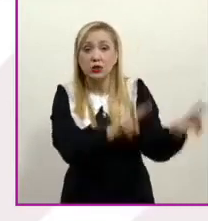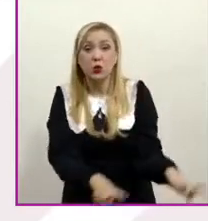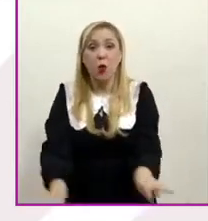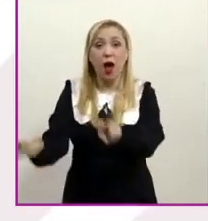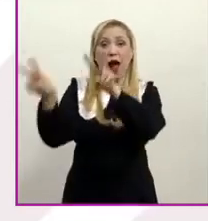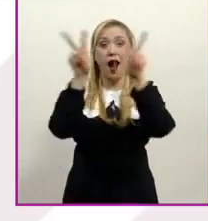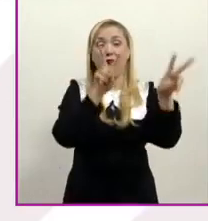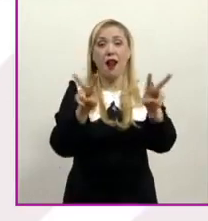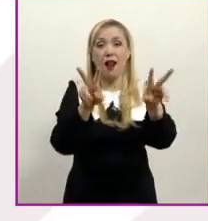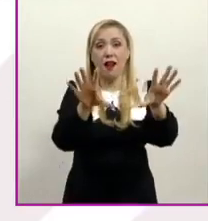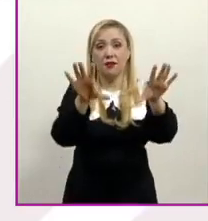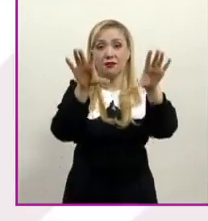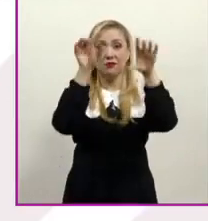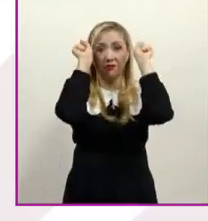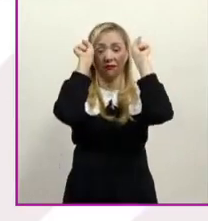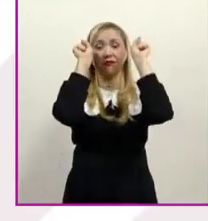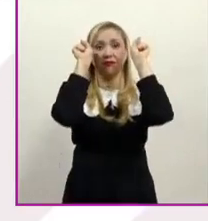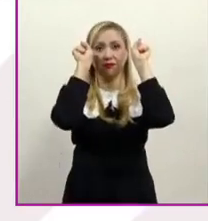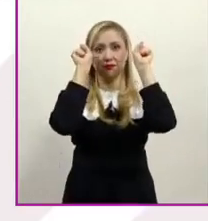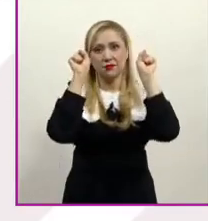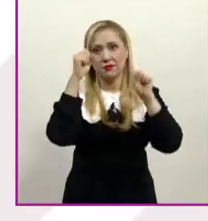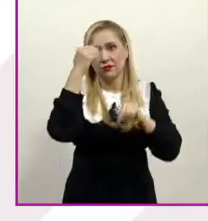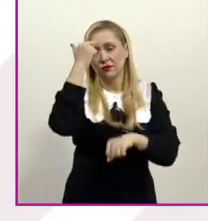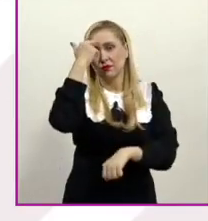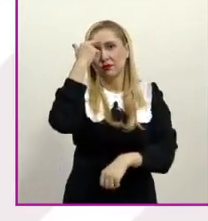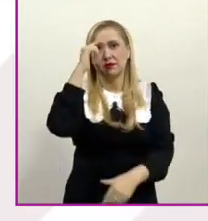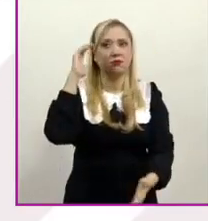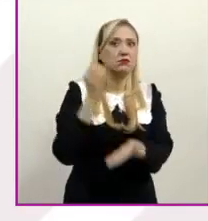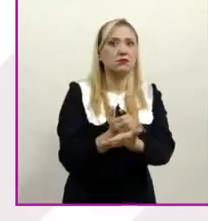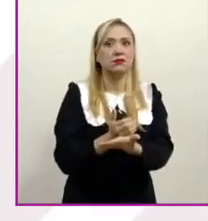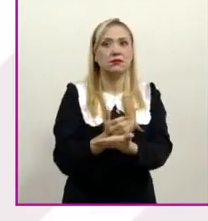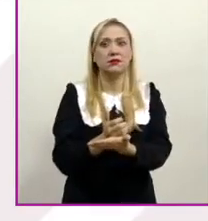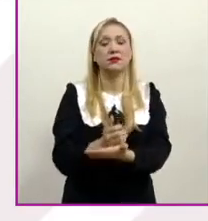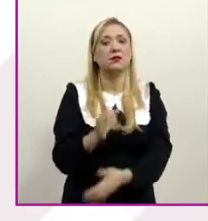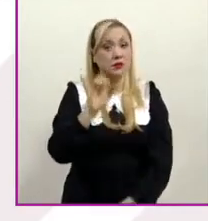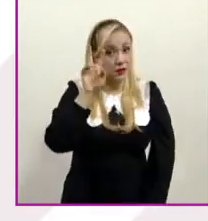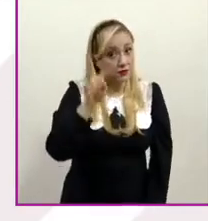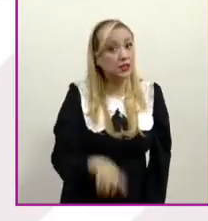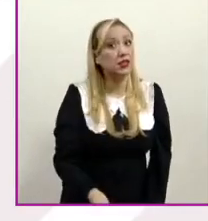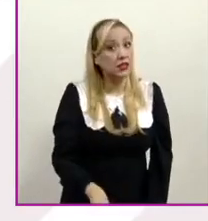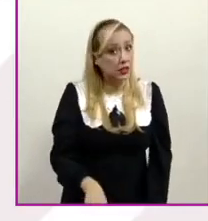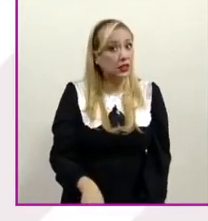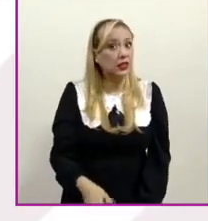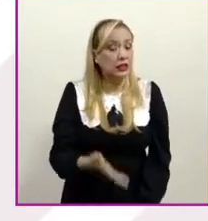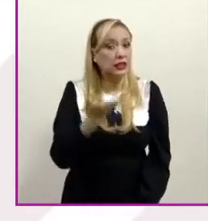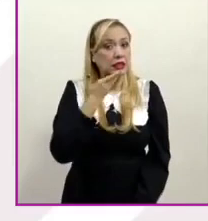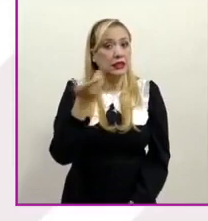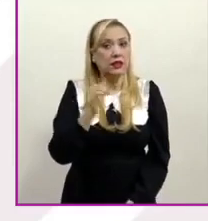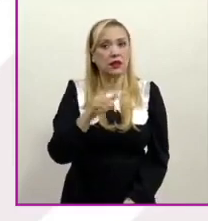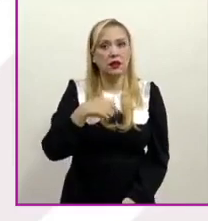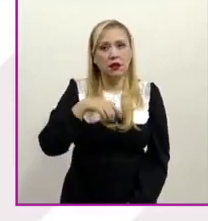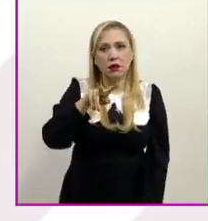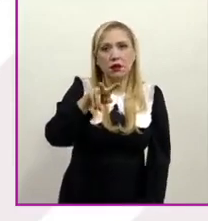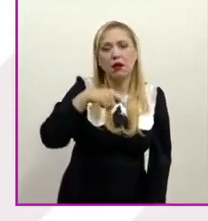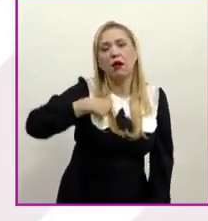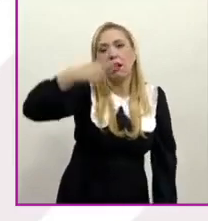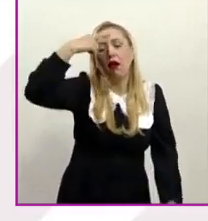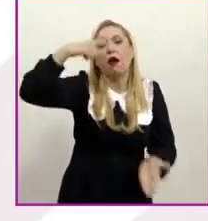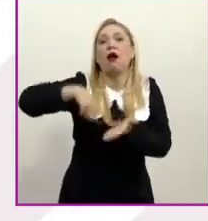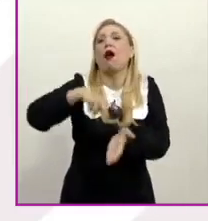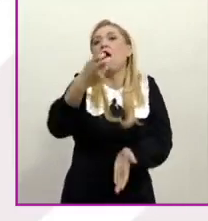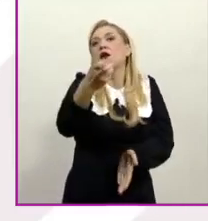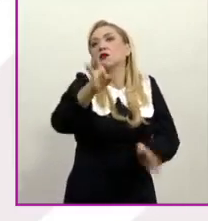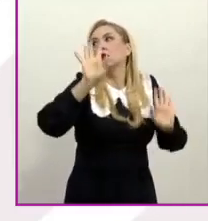historias es muy importante porque justo nos transmite estos imaginarios a partir de los cuales colocamos a las personas en